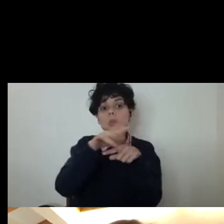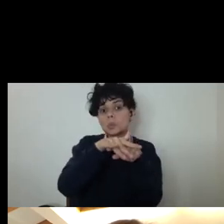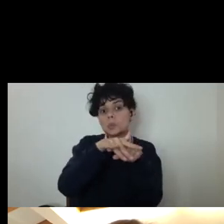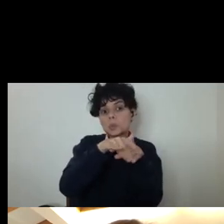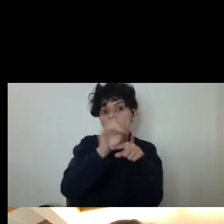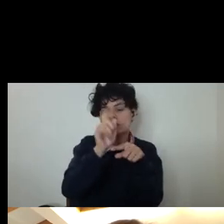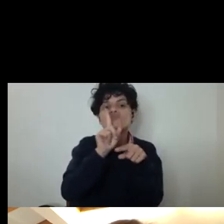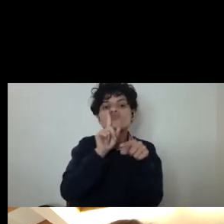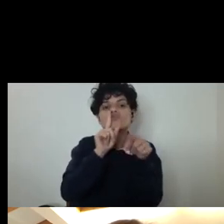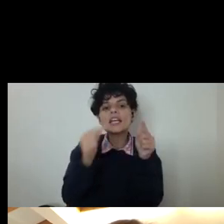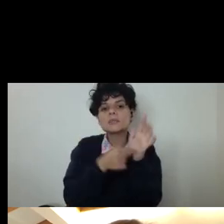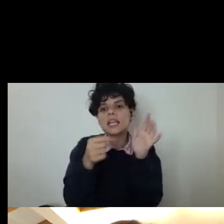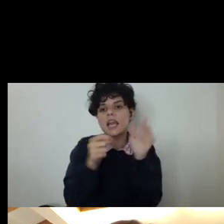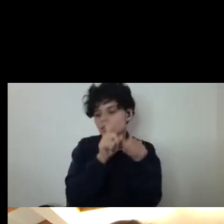espina,